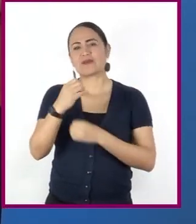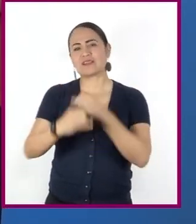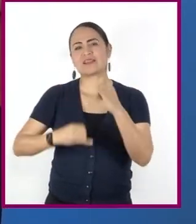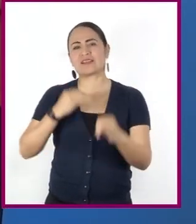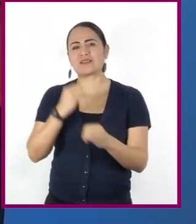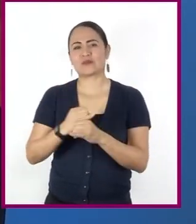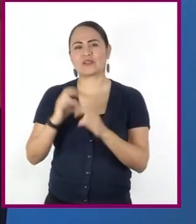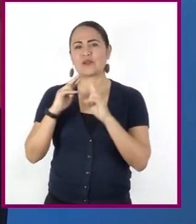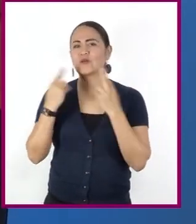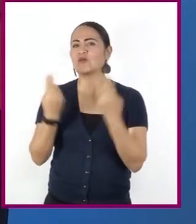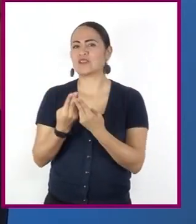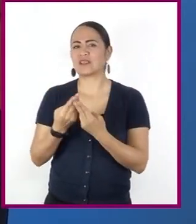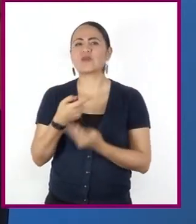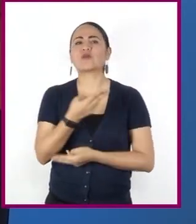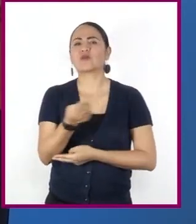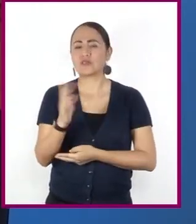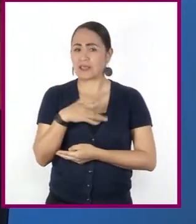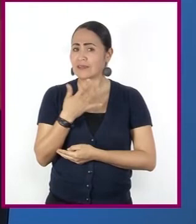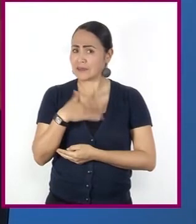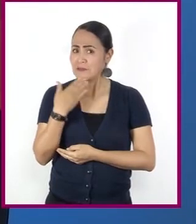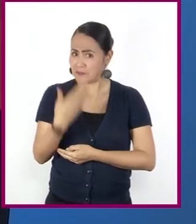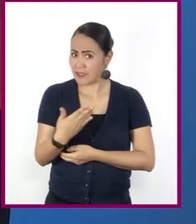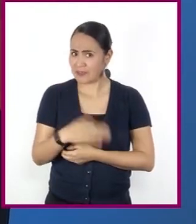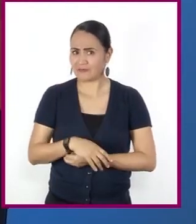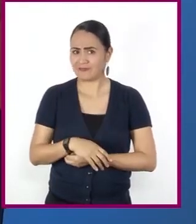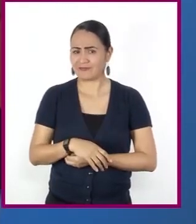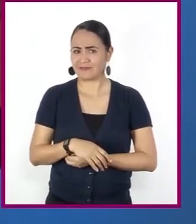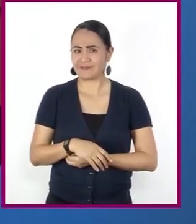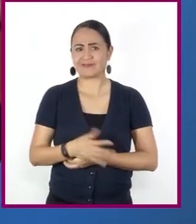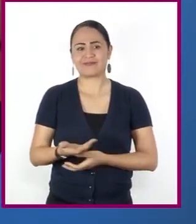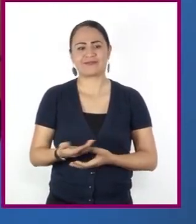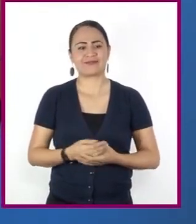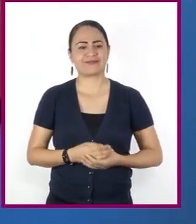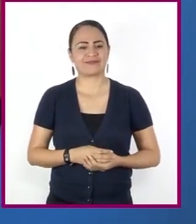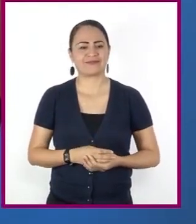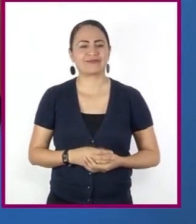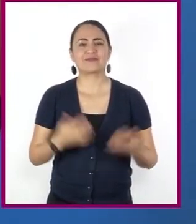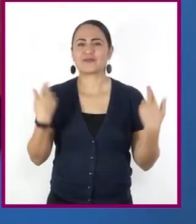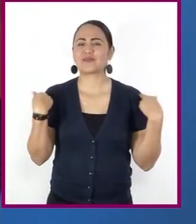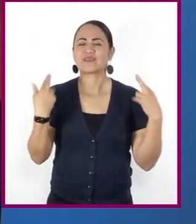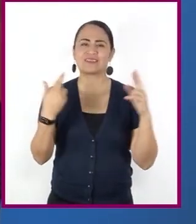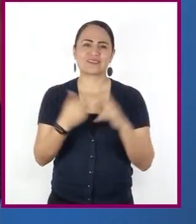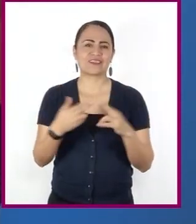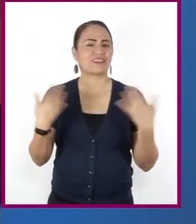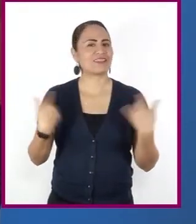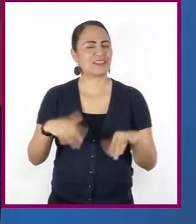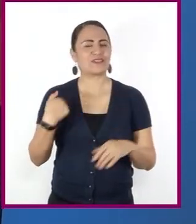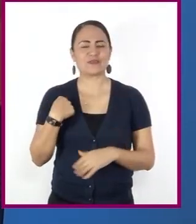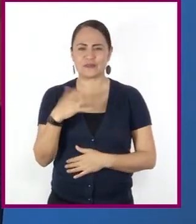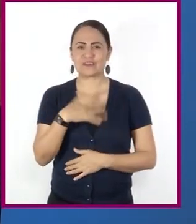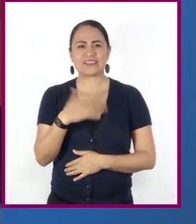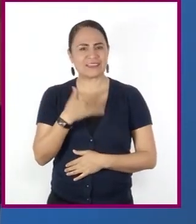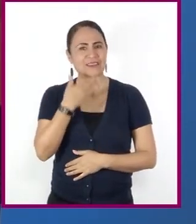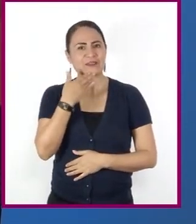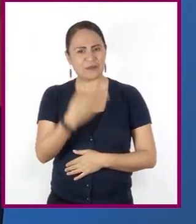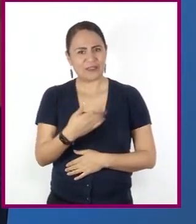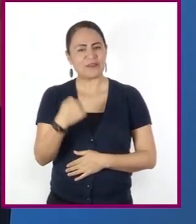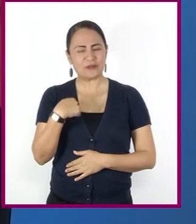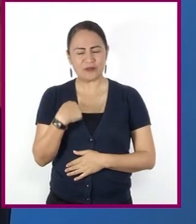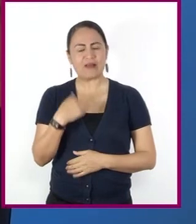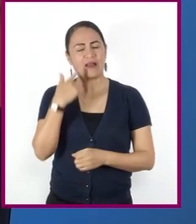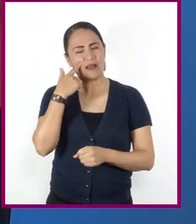Unidades. ¿Cómo les fue? ¿Cómo la pasaste? Profesora Esperanza, la pasé muy bien y me quedó muy